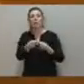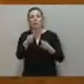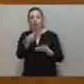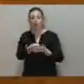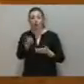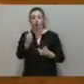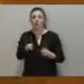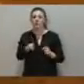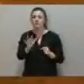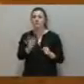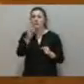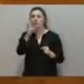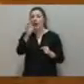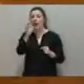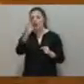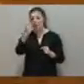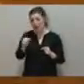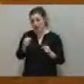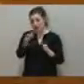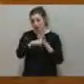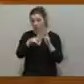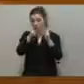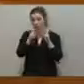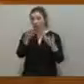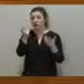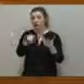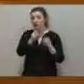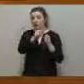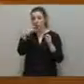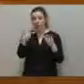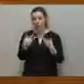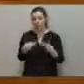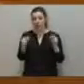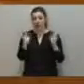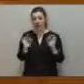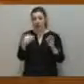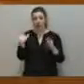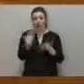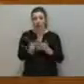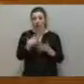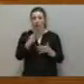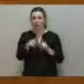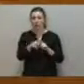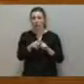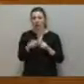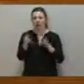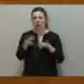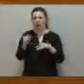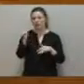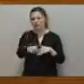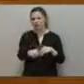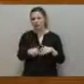más para el PIA, otra más por la resolución final. Hasta aquí pueden haber pasado una media de 8 meses a un